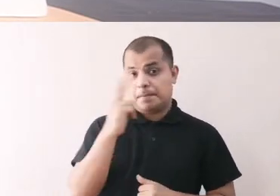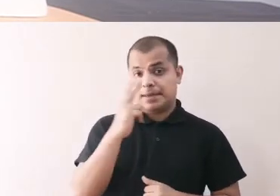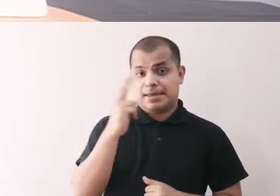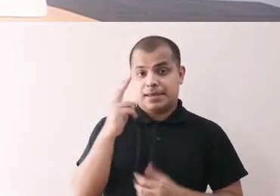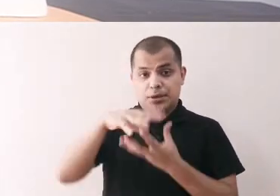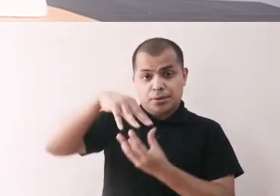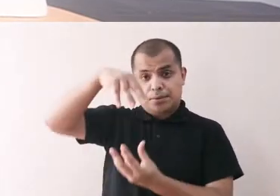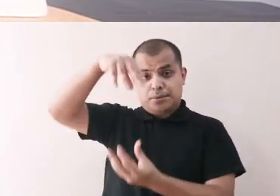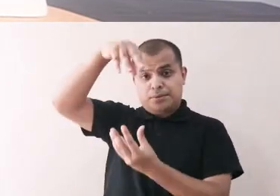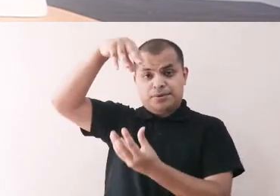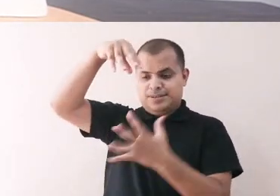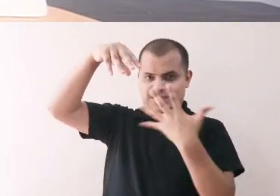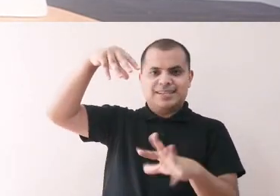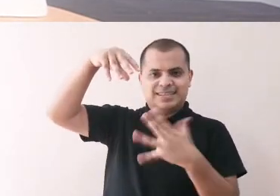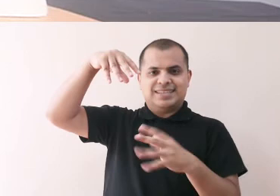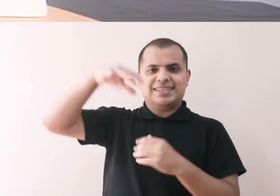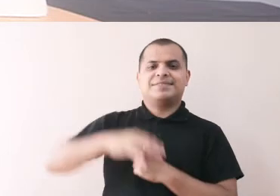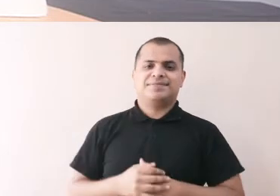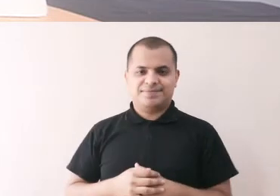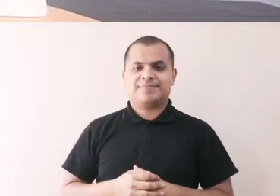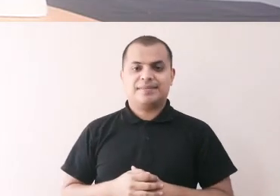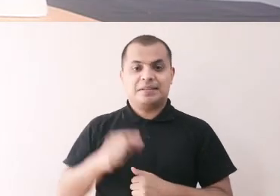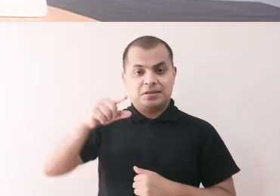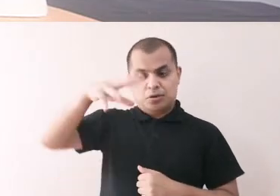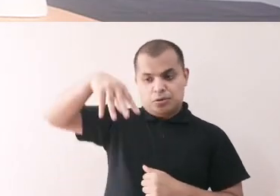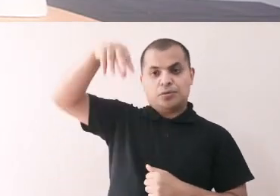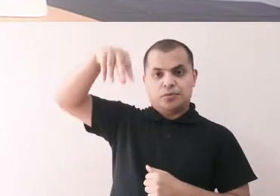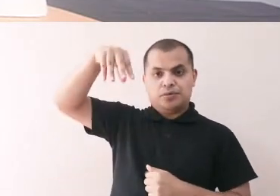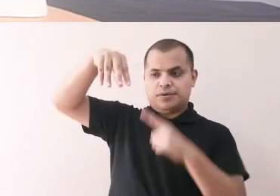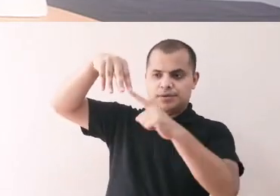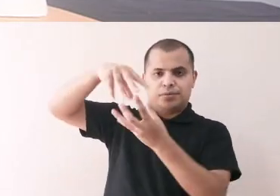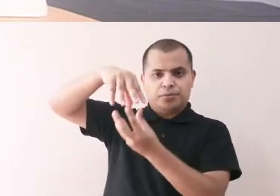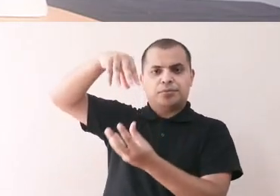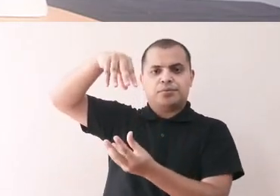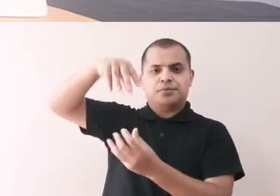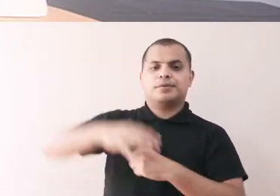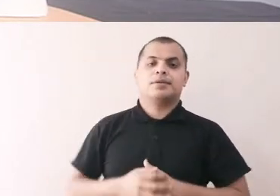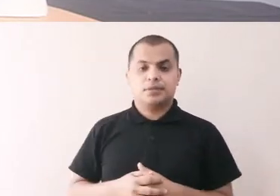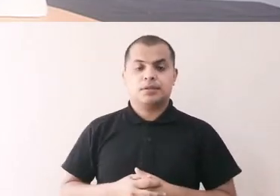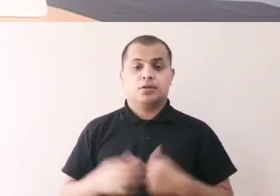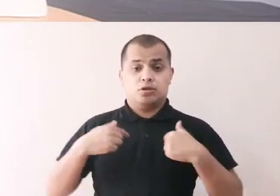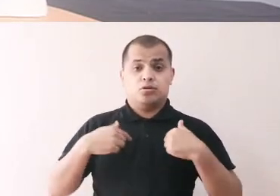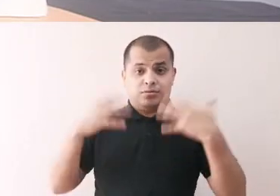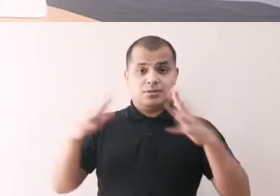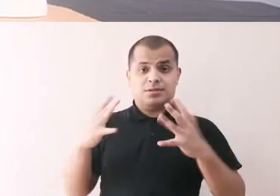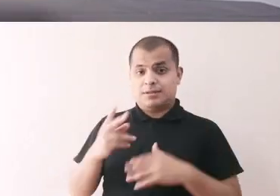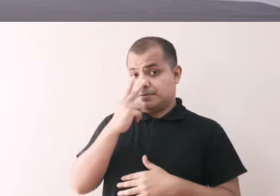Miren, ya recortamos y ya le dimos forma a nuestro cono. De esta manera tiene que terminar. Yo tengo aquí